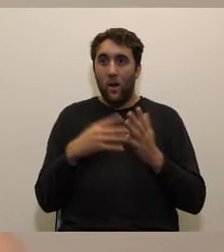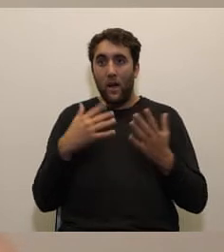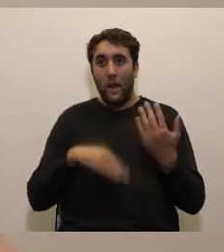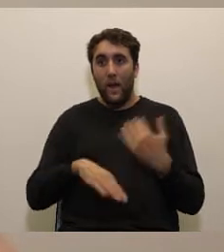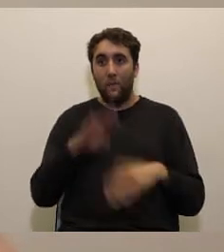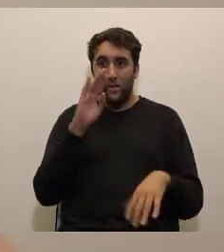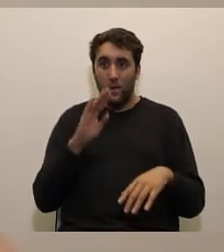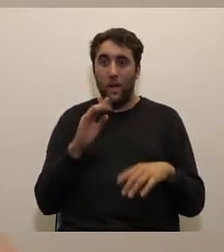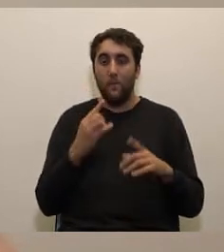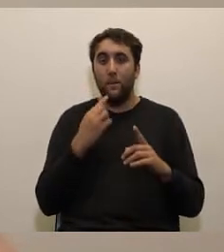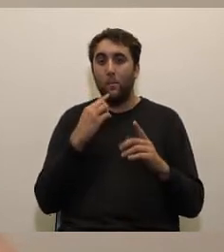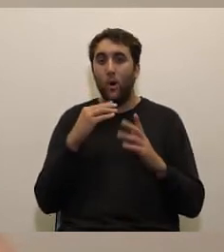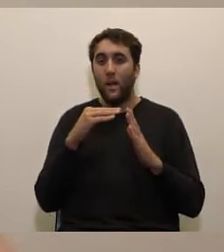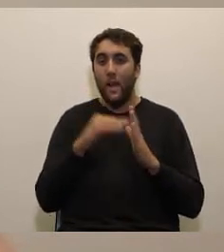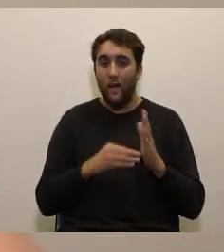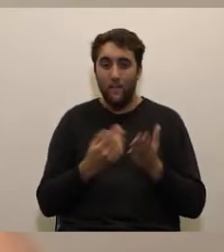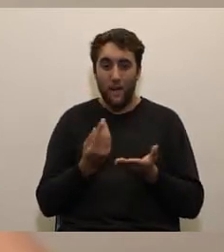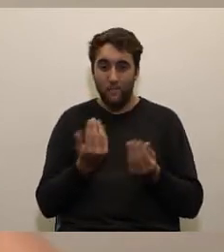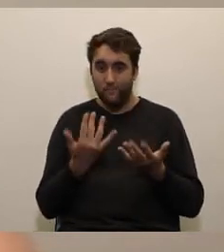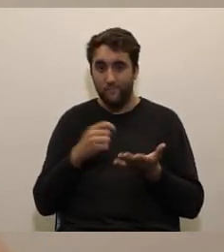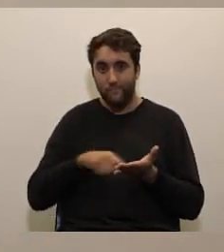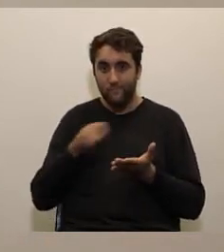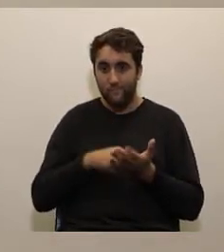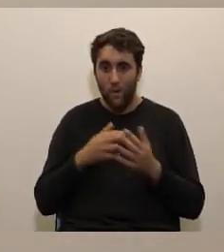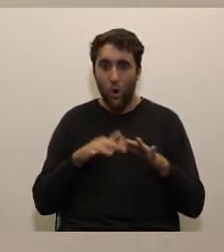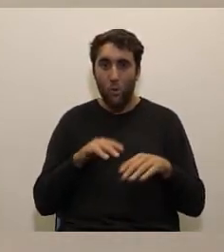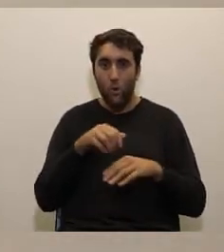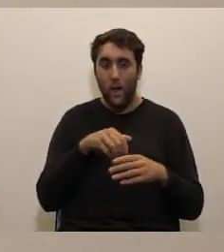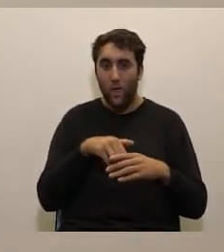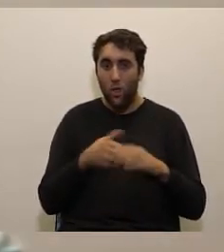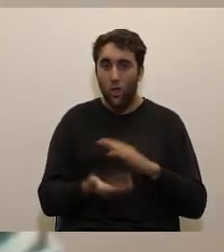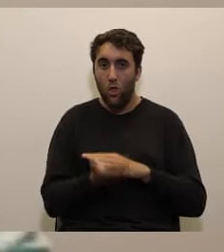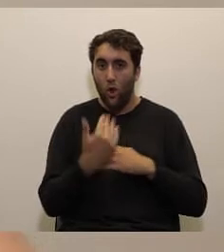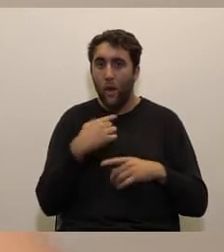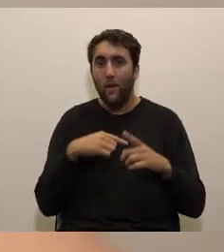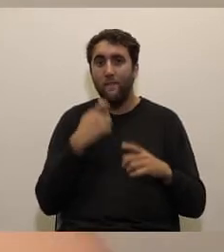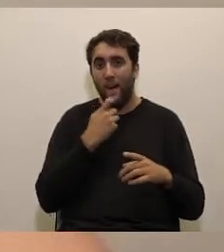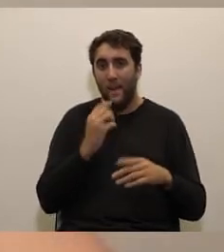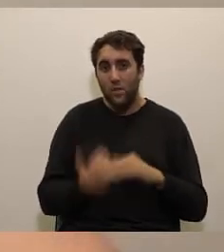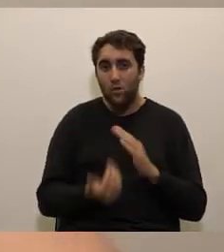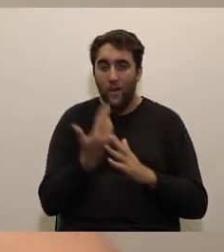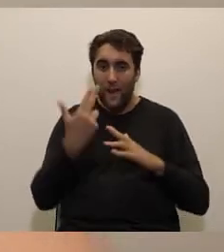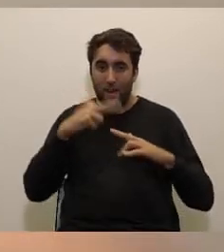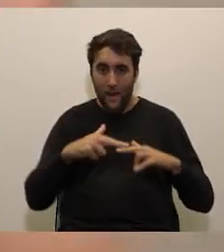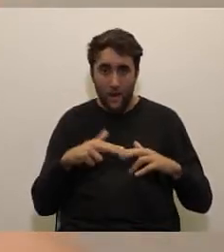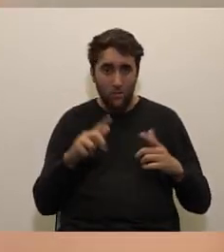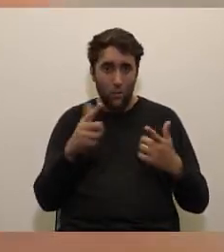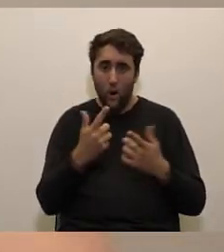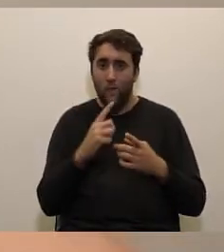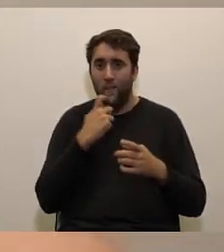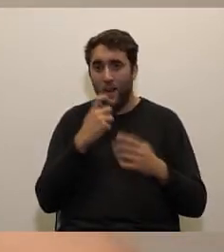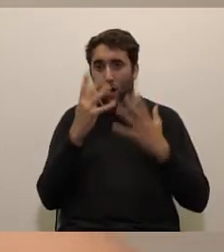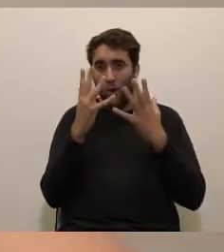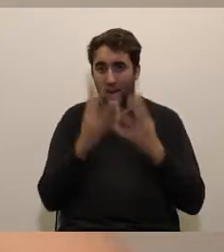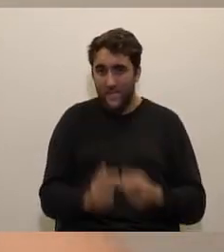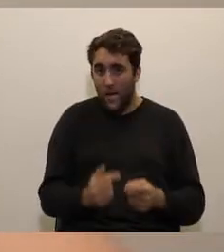mayormente en tablas y en computadoras y en papeles, pero no están digitalizadas y no están organizadas